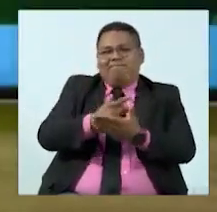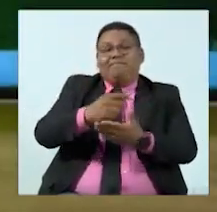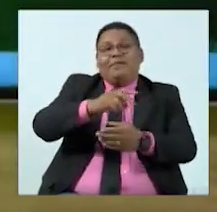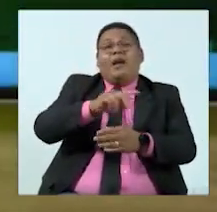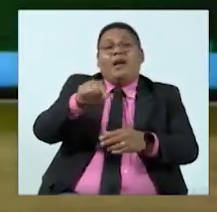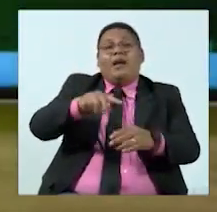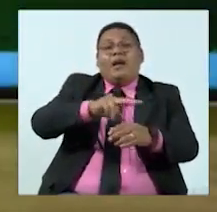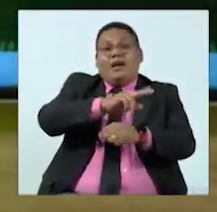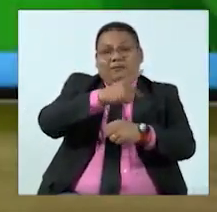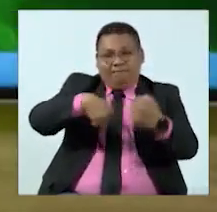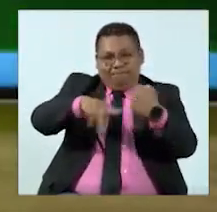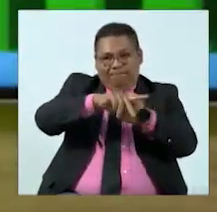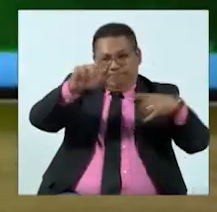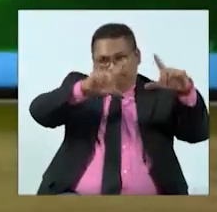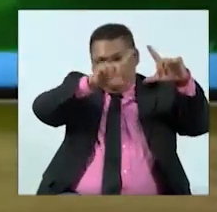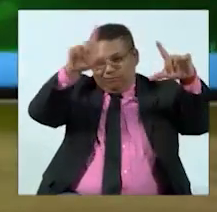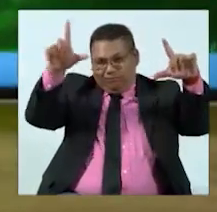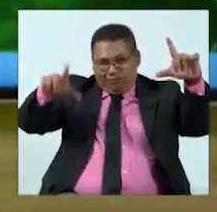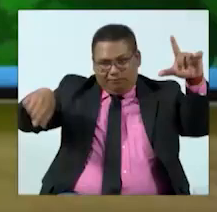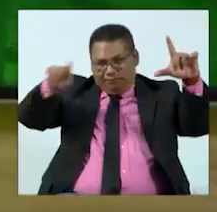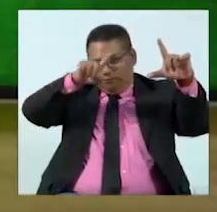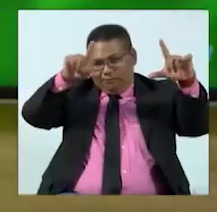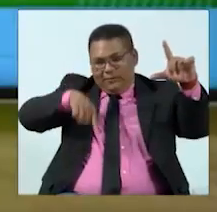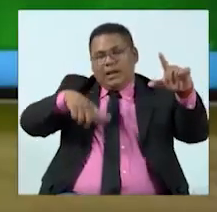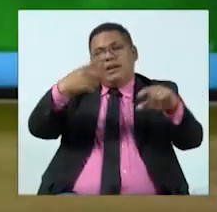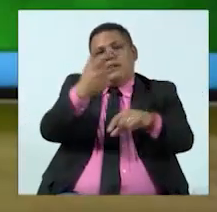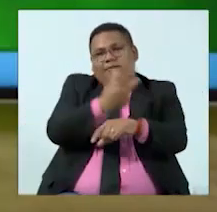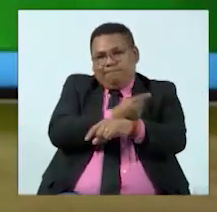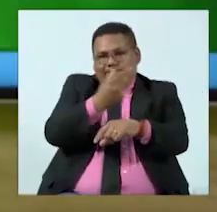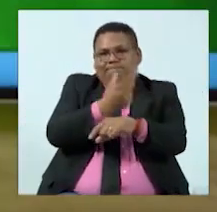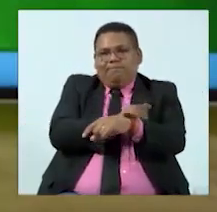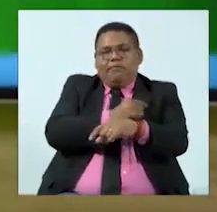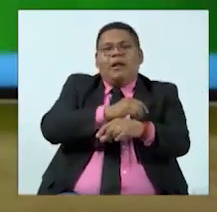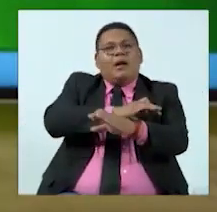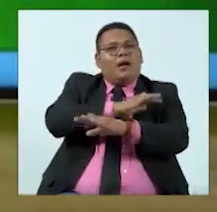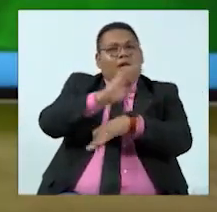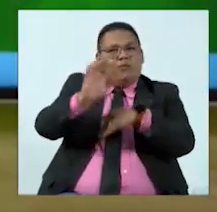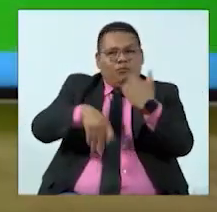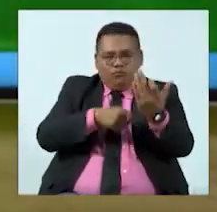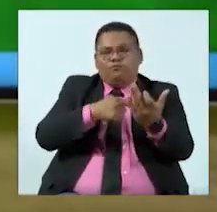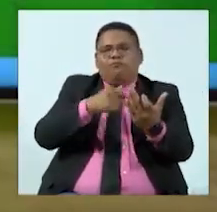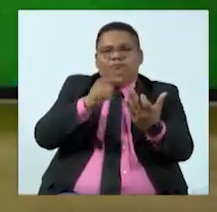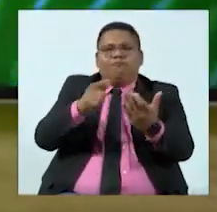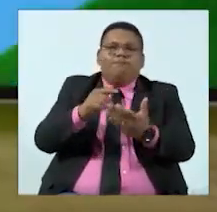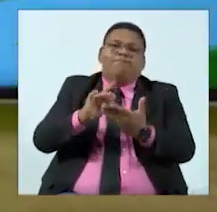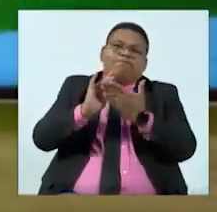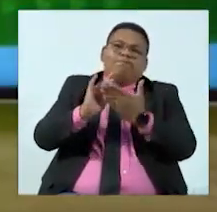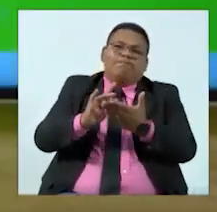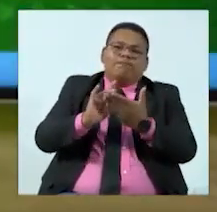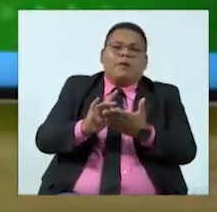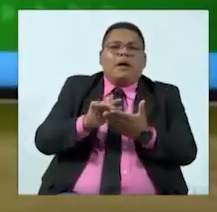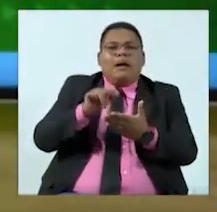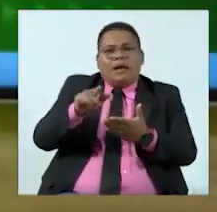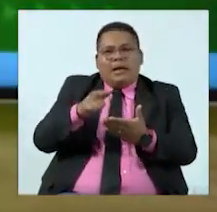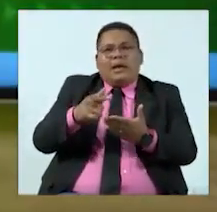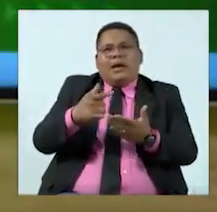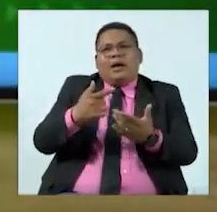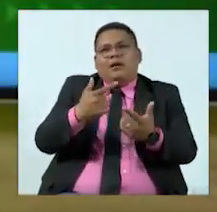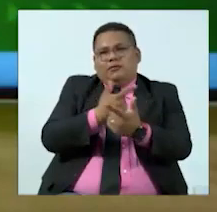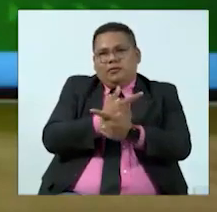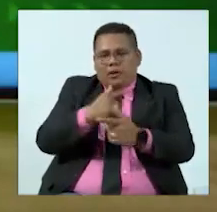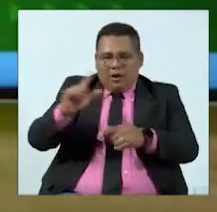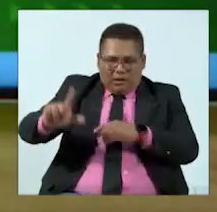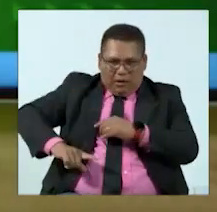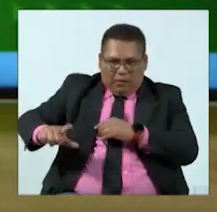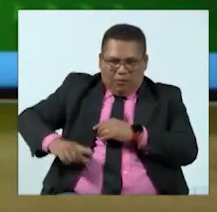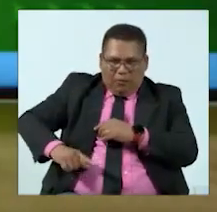nacional campaña donde eh participamos todas las instituciones del sector salud eh tanto este privadas como la